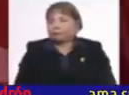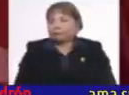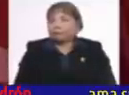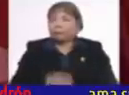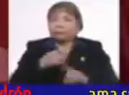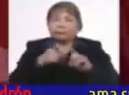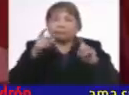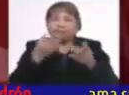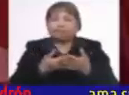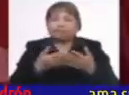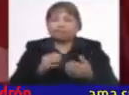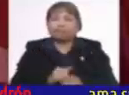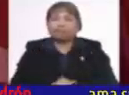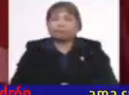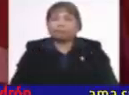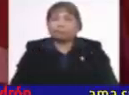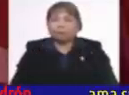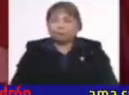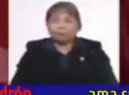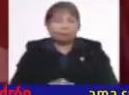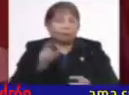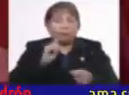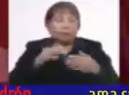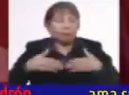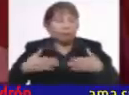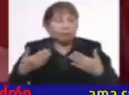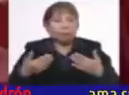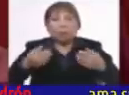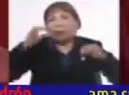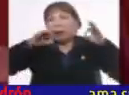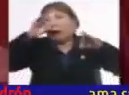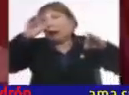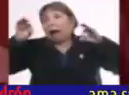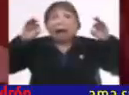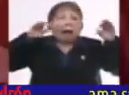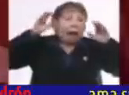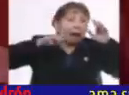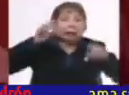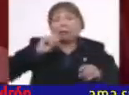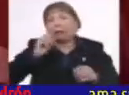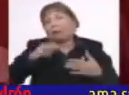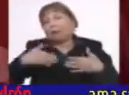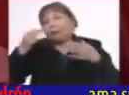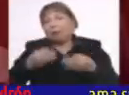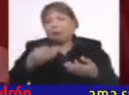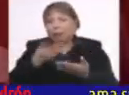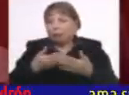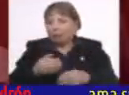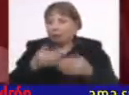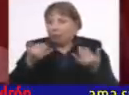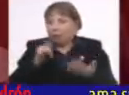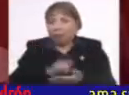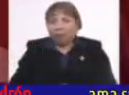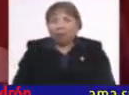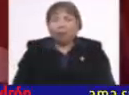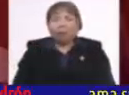sin embargo tampoco podemos ver la pesista y llegó un momento en que hay que definir y